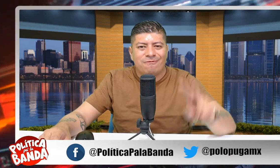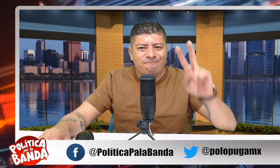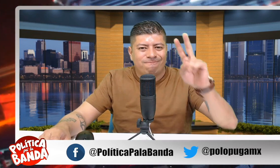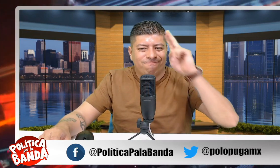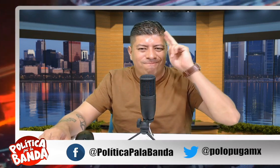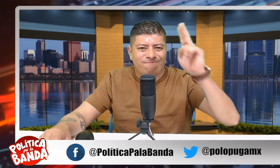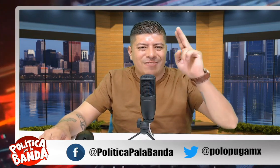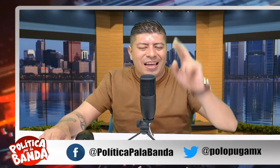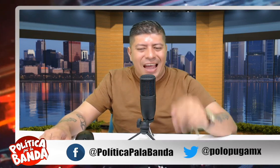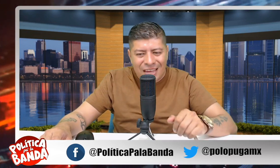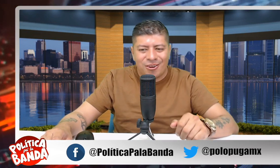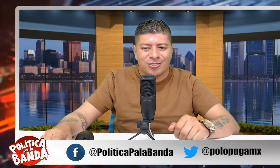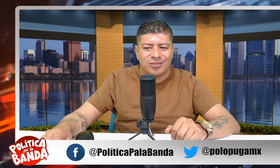vídeo adiós